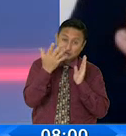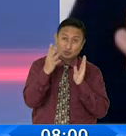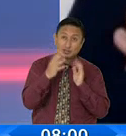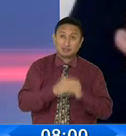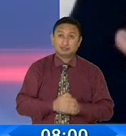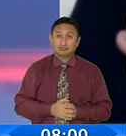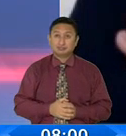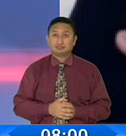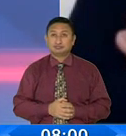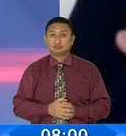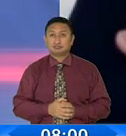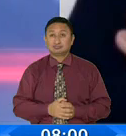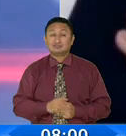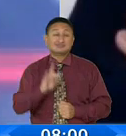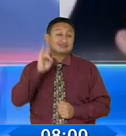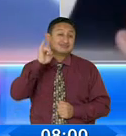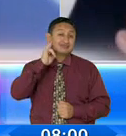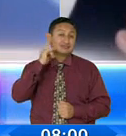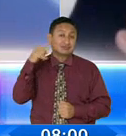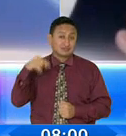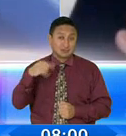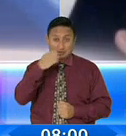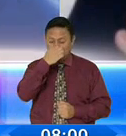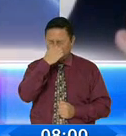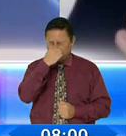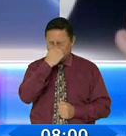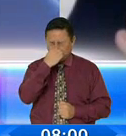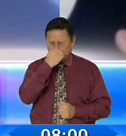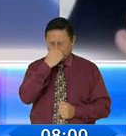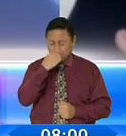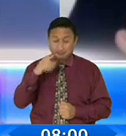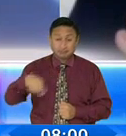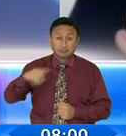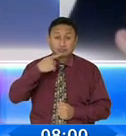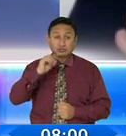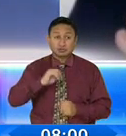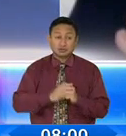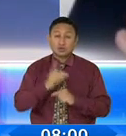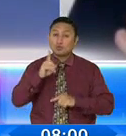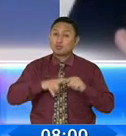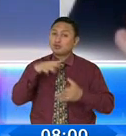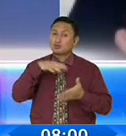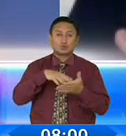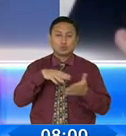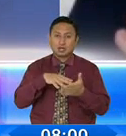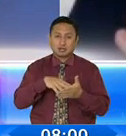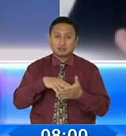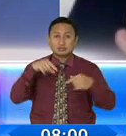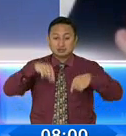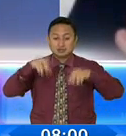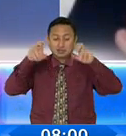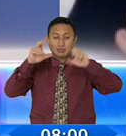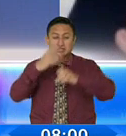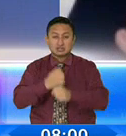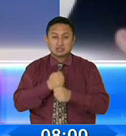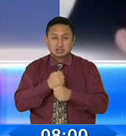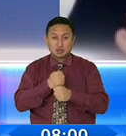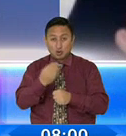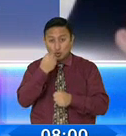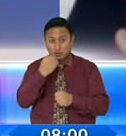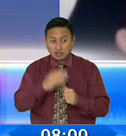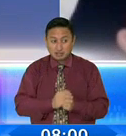de un tercio de las niñas, por ejemplo, y adolescentes mencionan que no han podido continuar con el estudio. En relación al tema de seguridad alimentaria, por ejemplo,